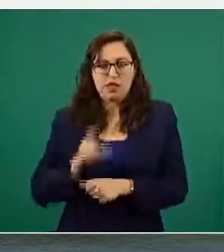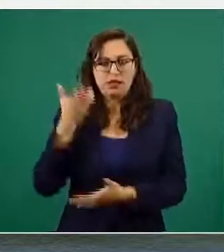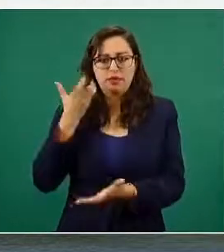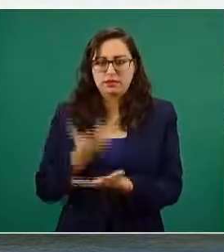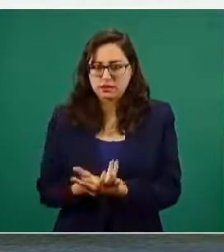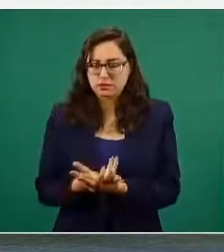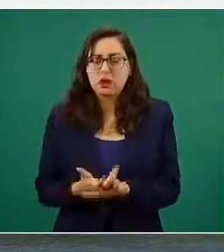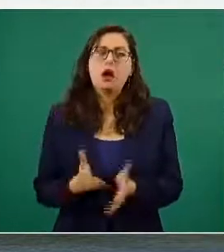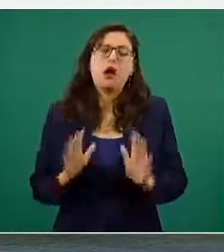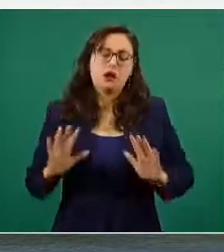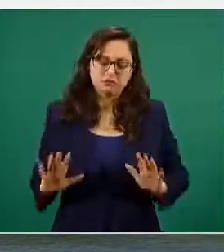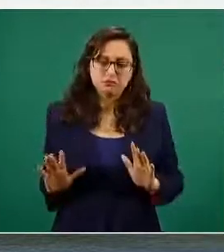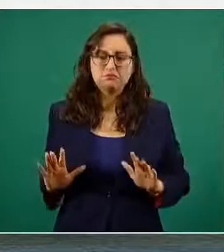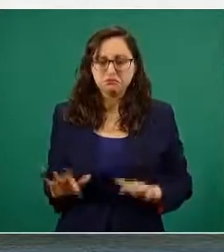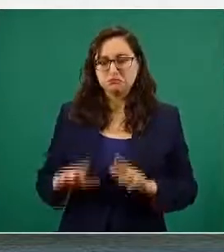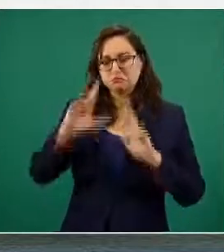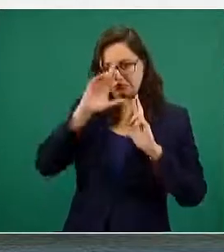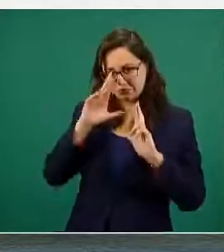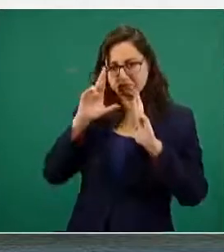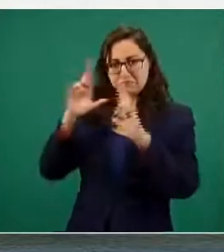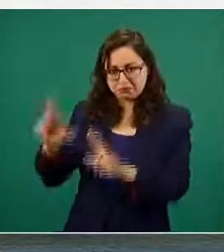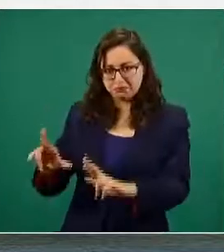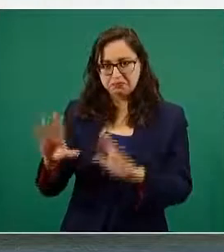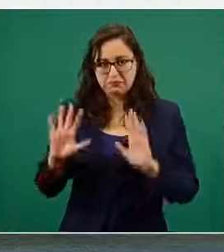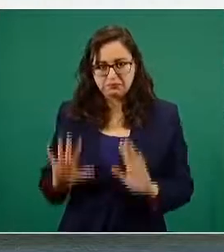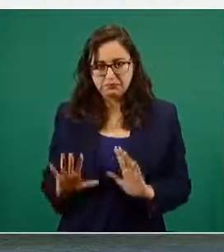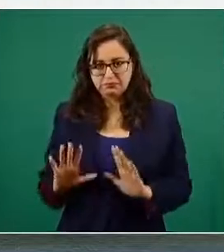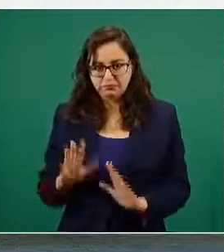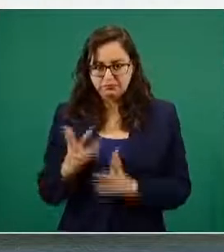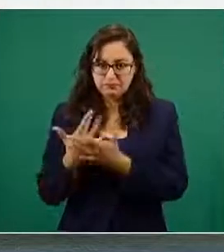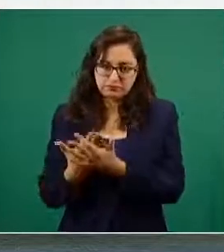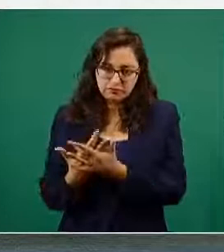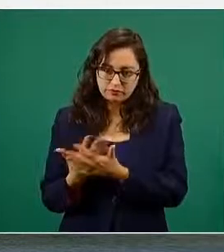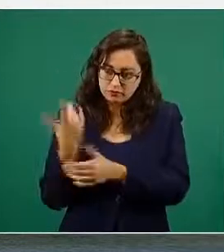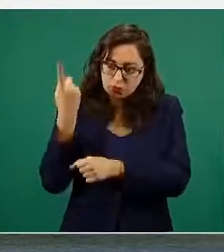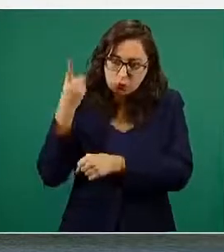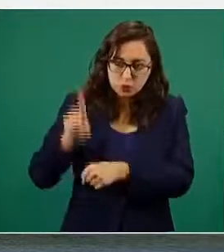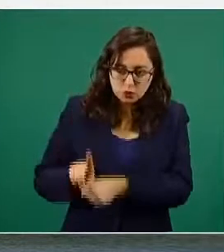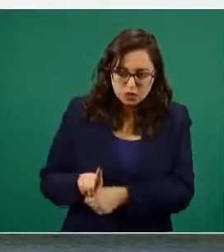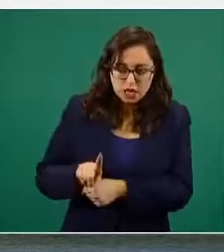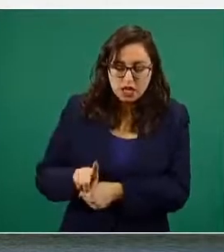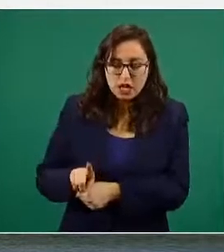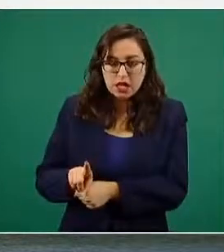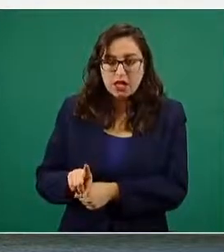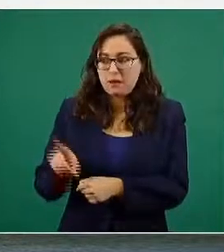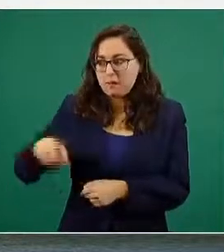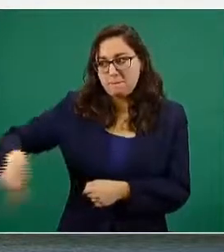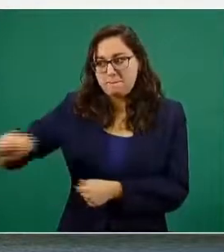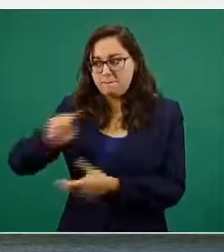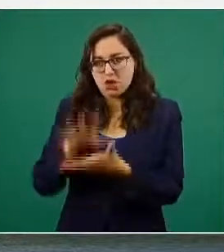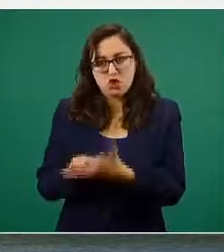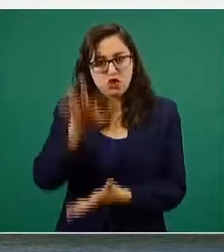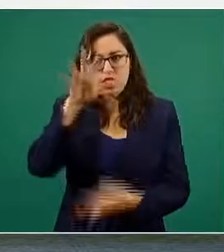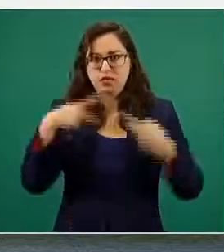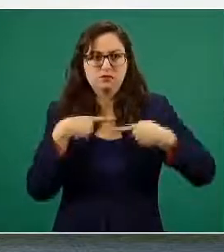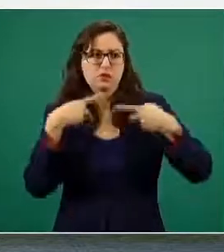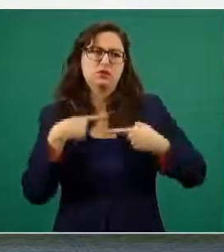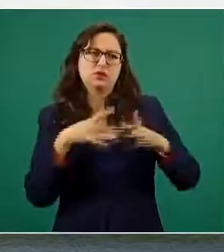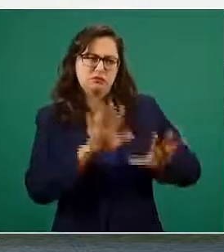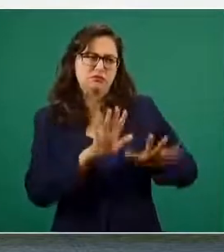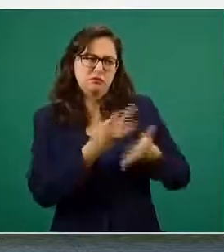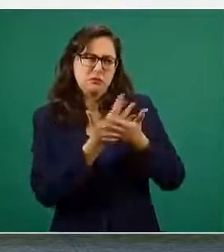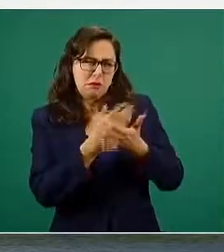de candidatos a vacunar, la preferencia fue esperar. El día 1 fue la preferencia mayoritaria del personal de